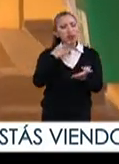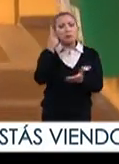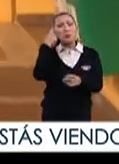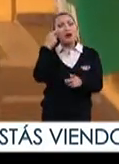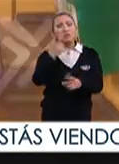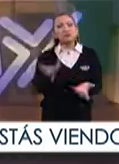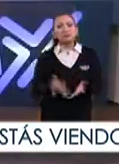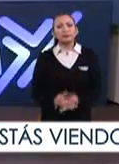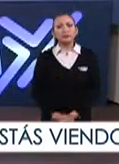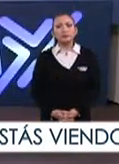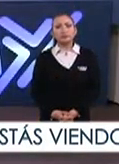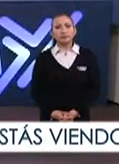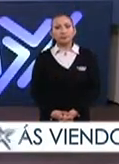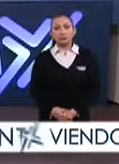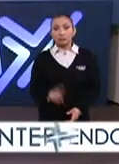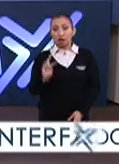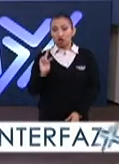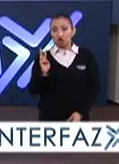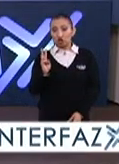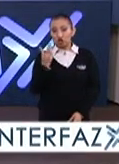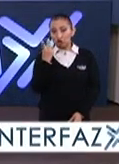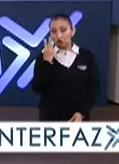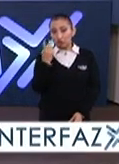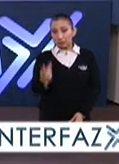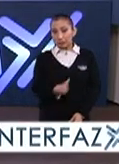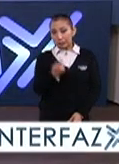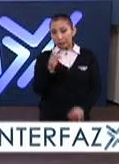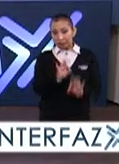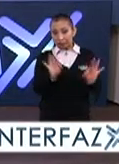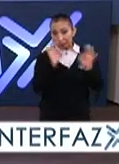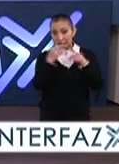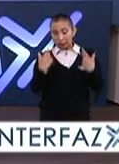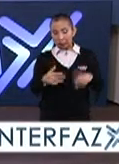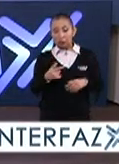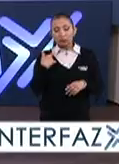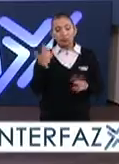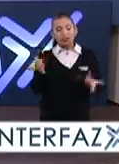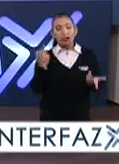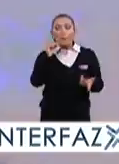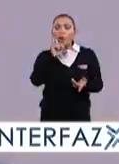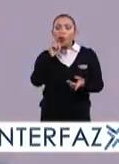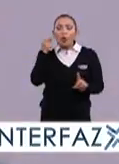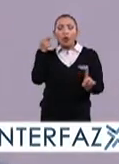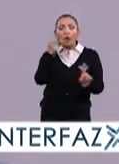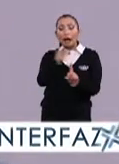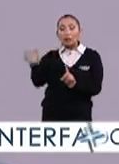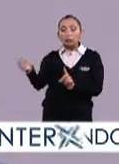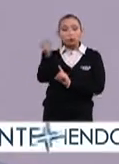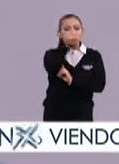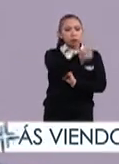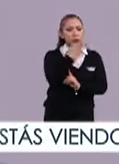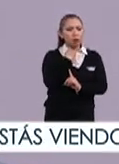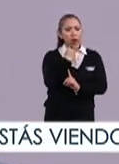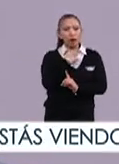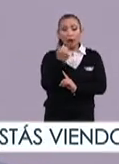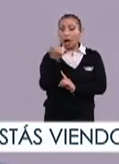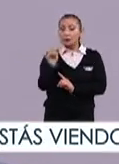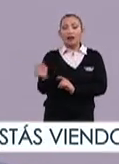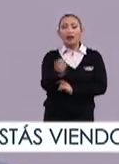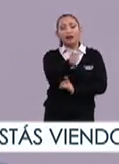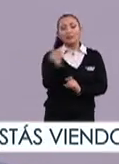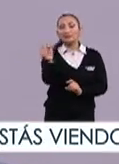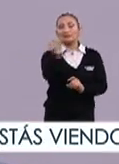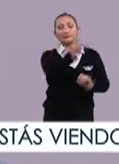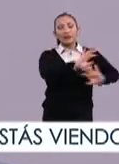esto? 2 preguntas. Pues fundamentales. La verdad es que el fin de empoderar a la mujer no es nada más empoderar por empoderar, sino